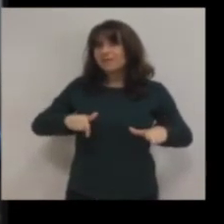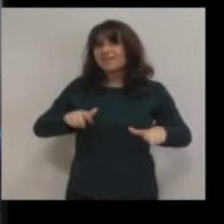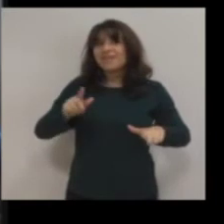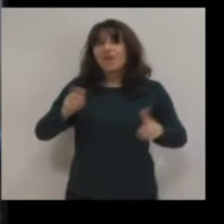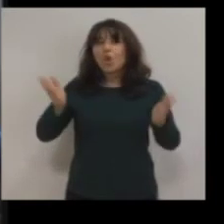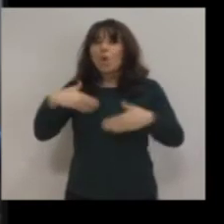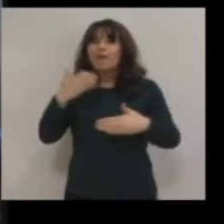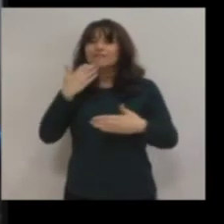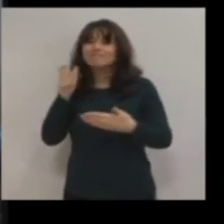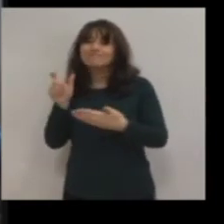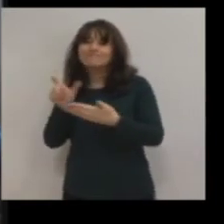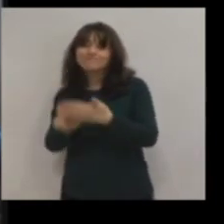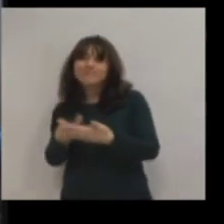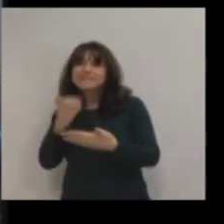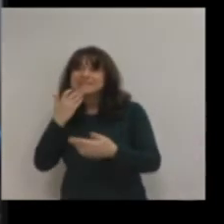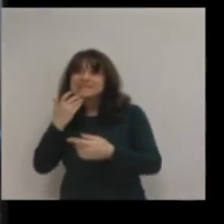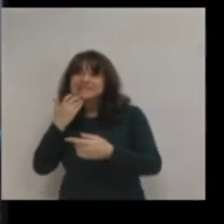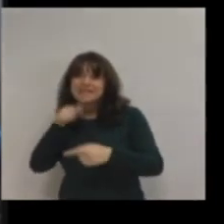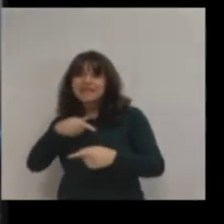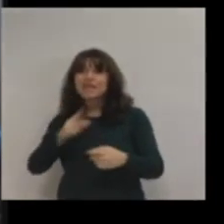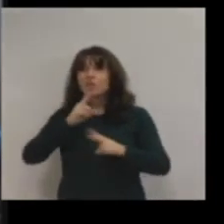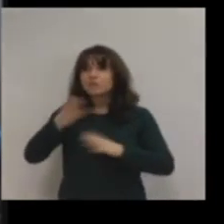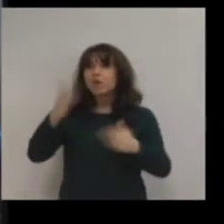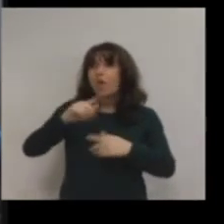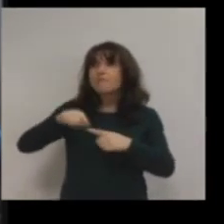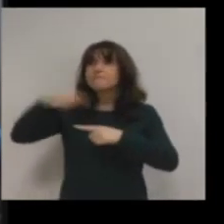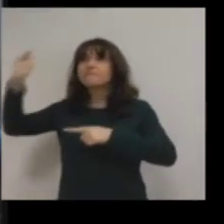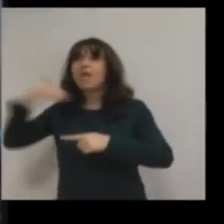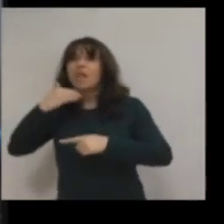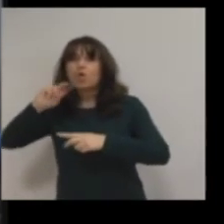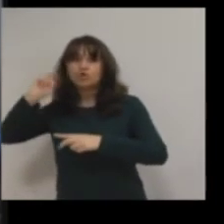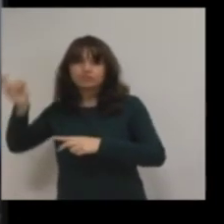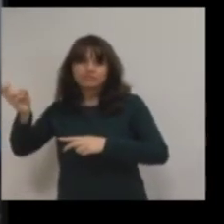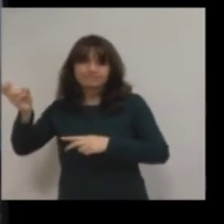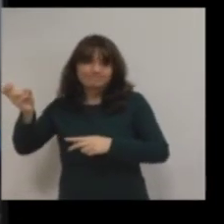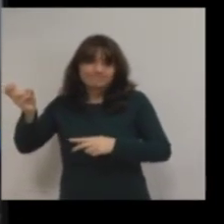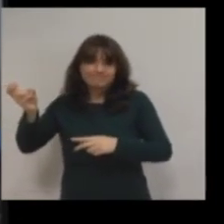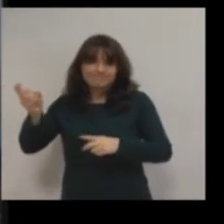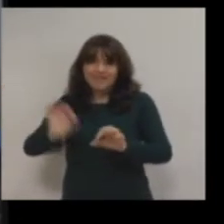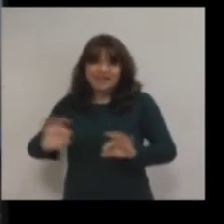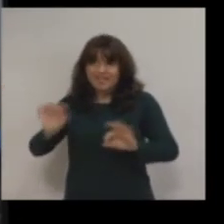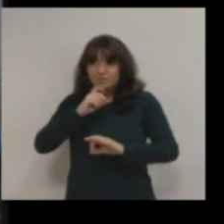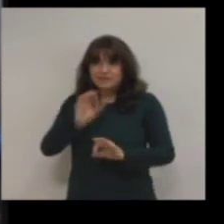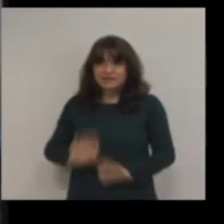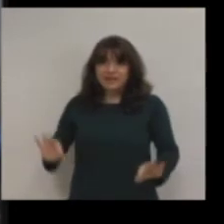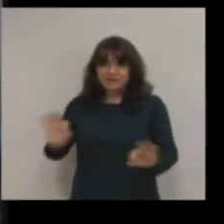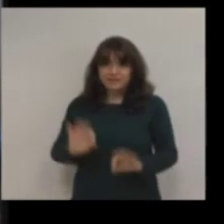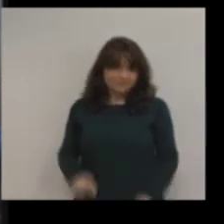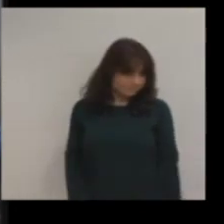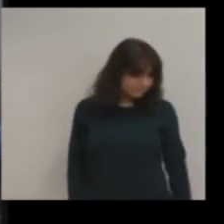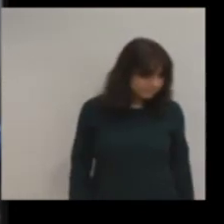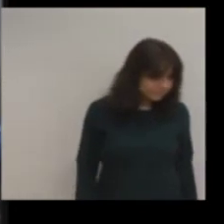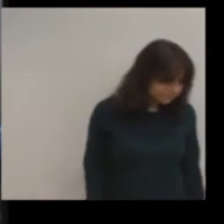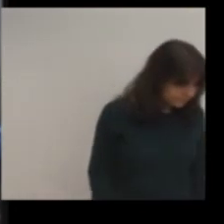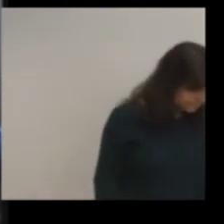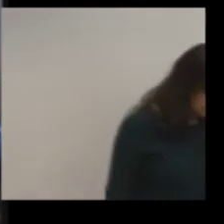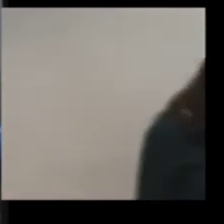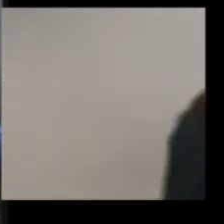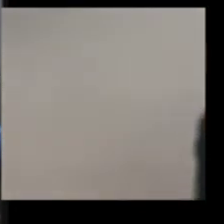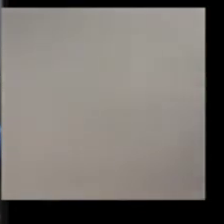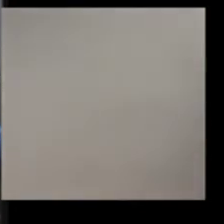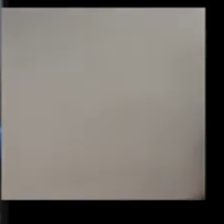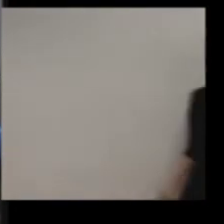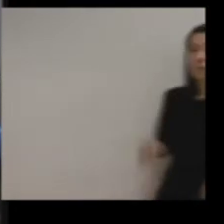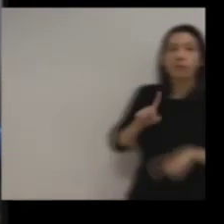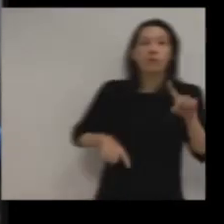no te contestan te vas a tal. Seguramente habrá un método. No me extrañaría nada que, bueno, que se pueda denunciar por lo civil o que se pueda denunciar por